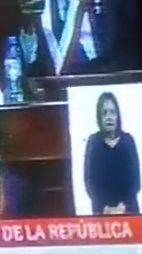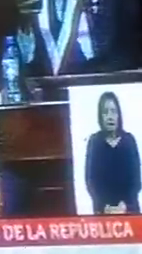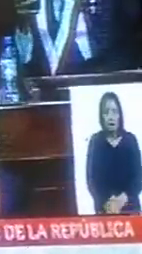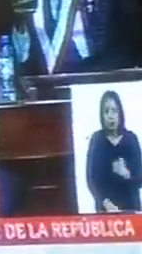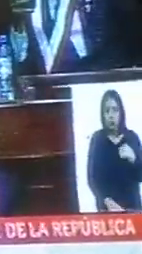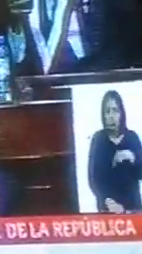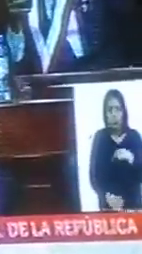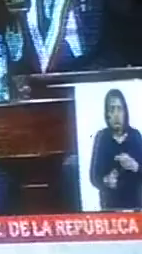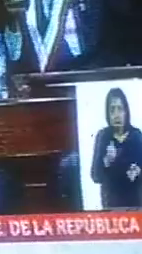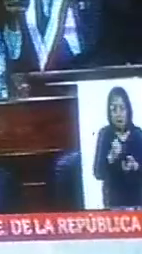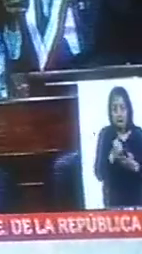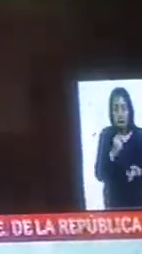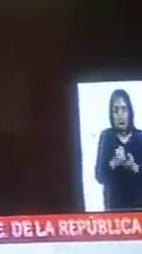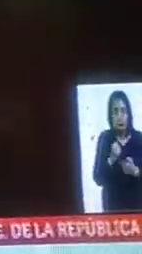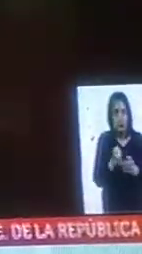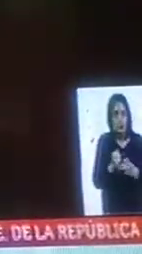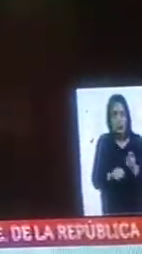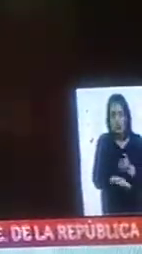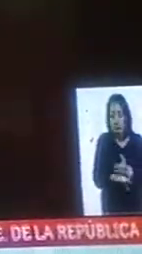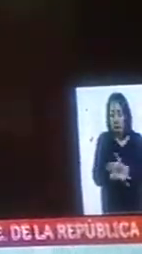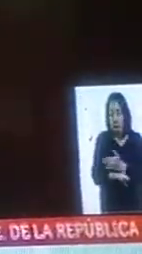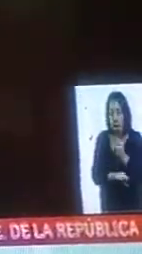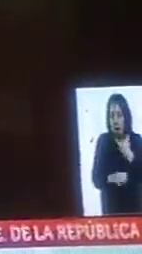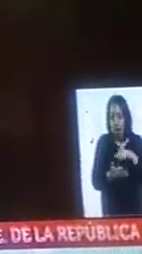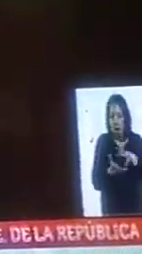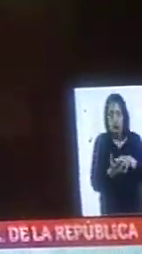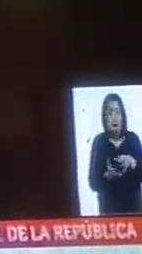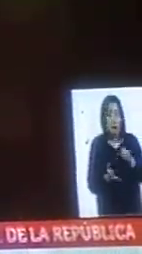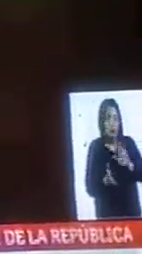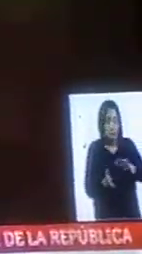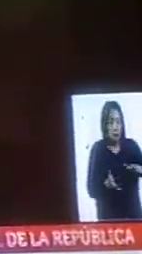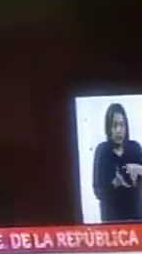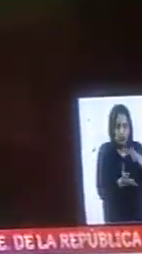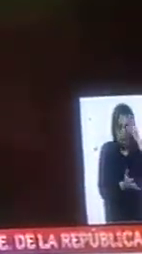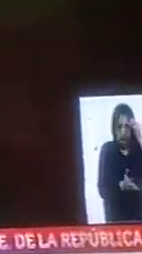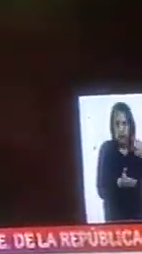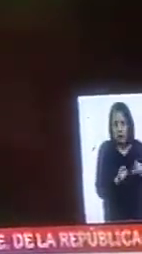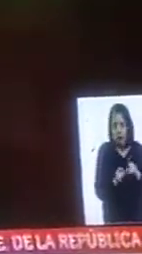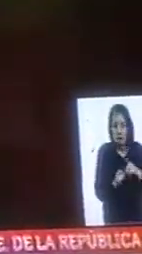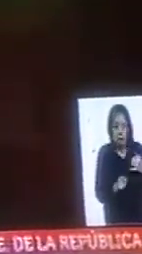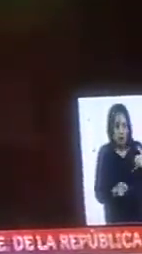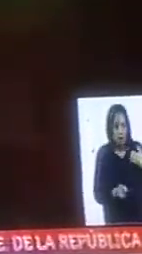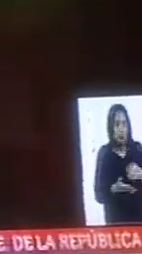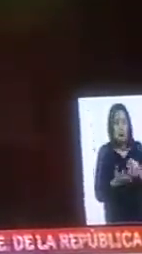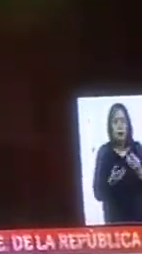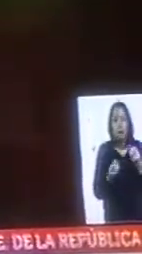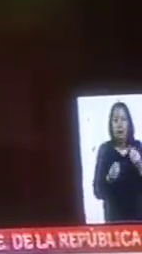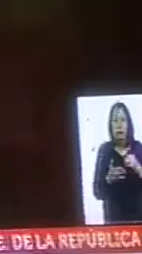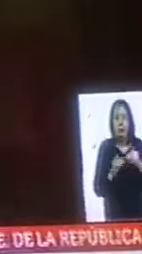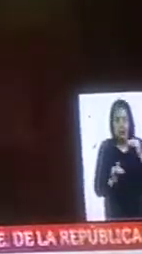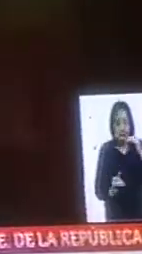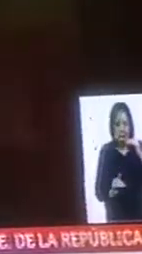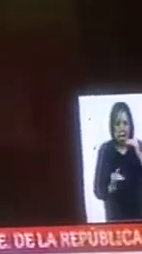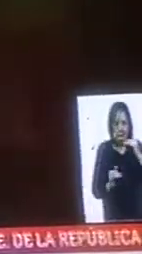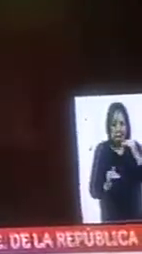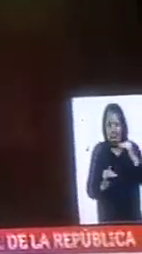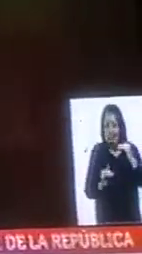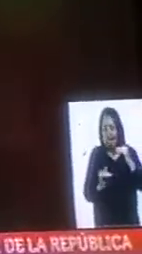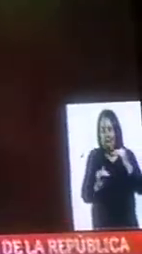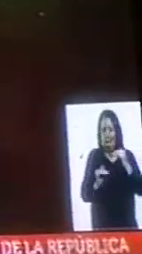realizaremos un mejoramiento de los aprendizajes de los niños y jóvenes estamos reduciendo la presión mayor y casi